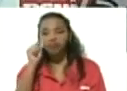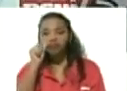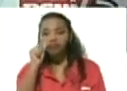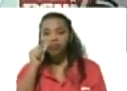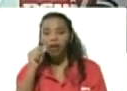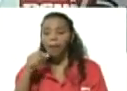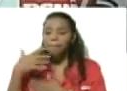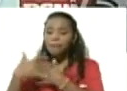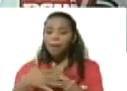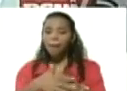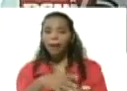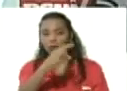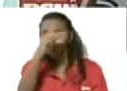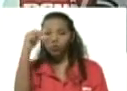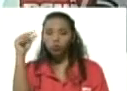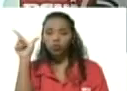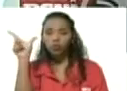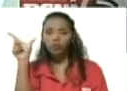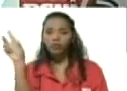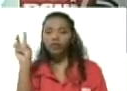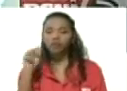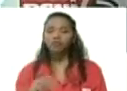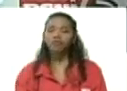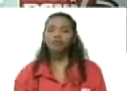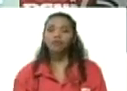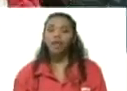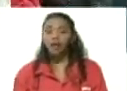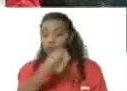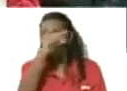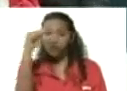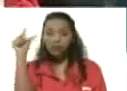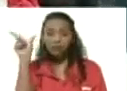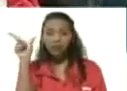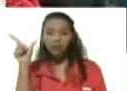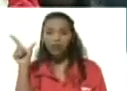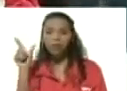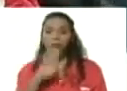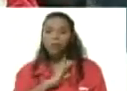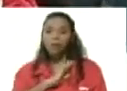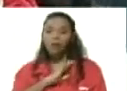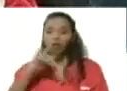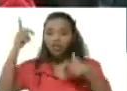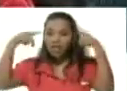militante del Partido Socialista Unido de Venezuela, el partido del comandante Hugo Chávez.